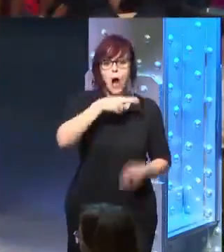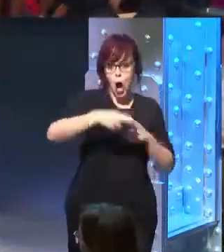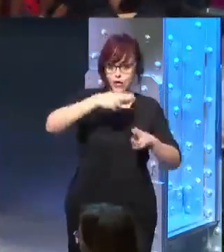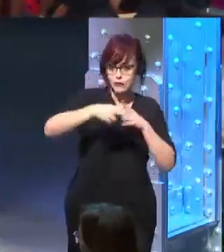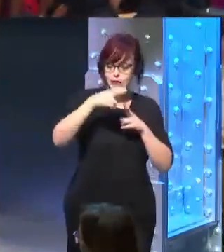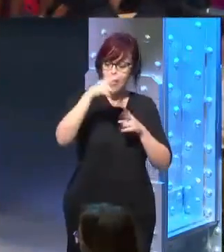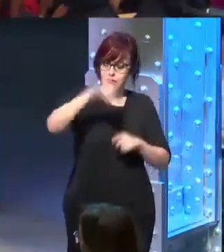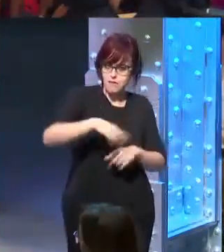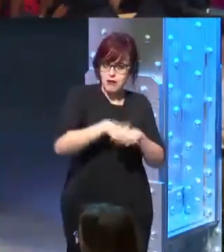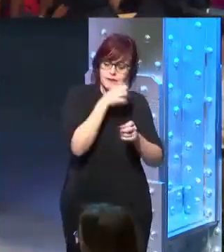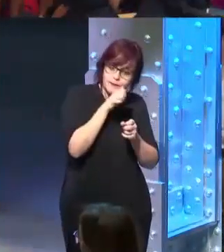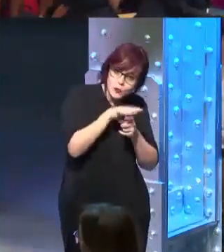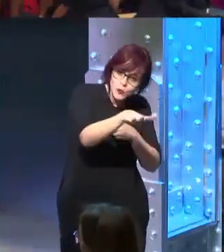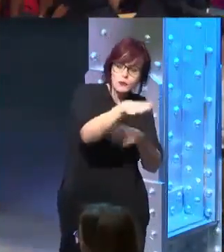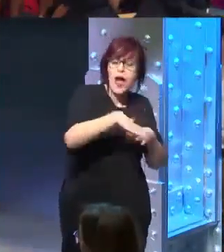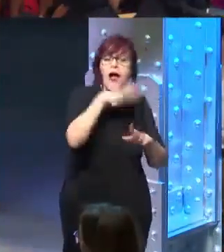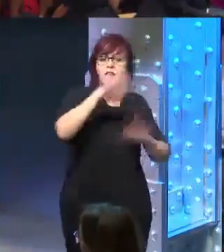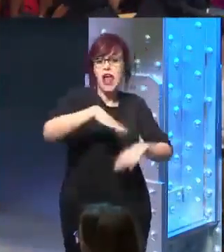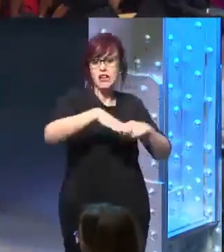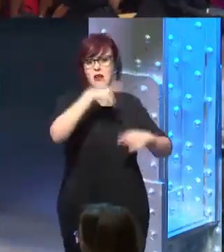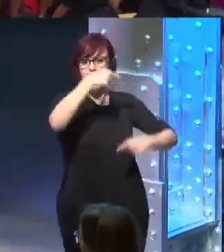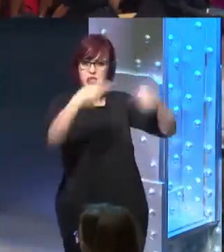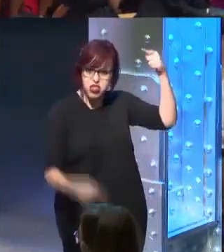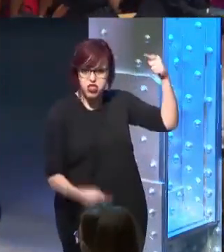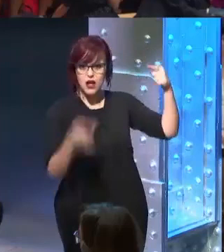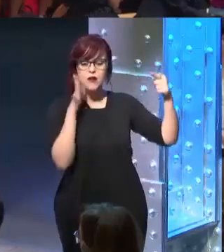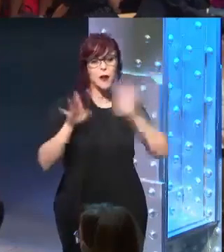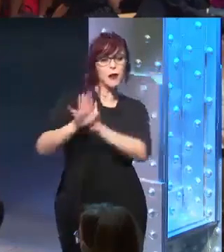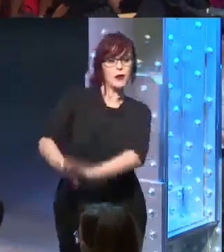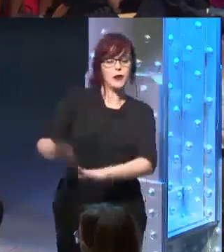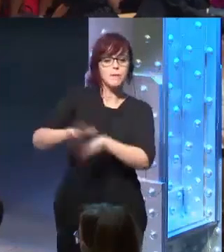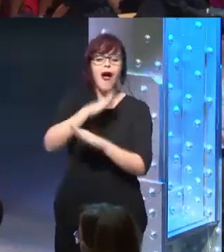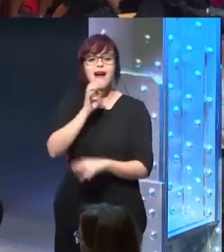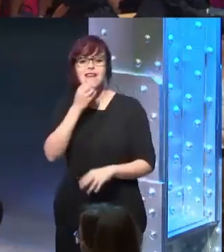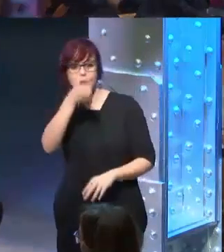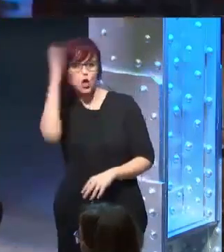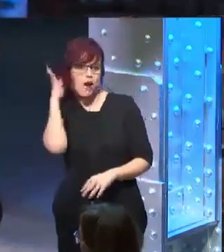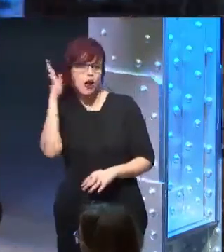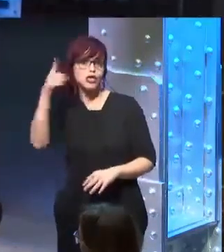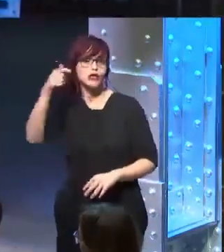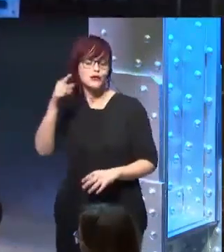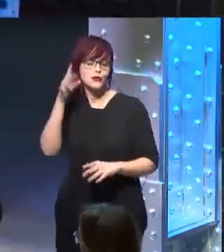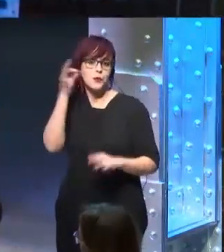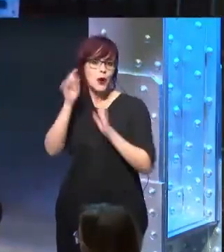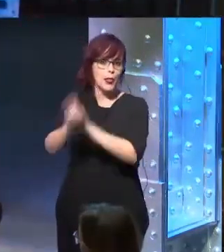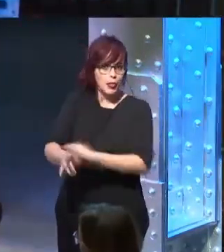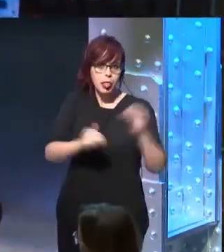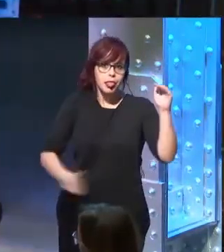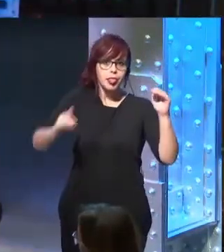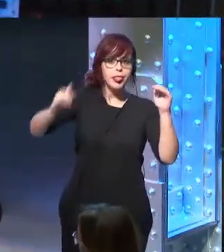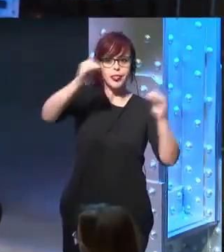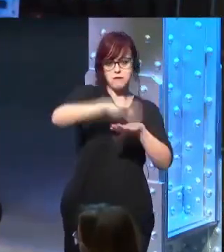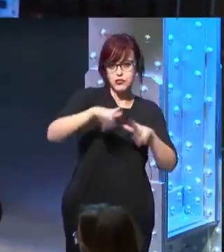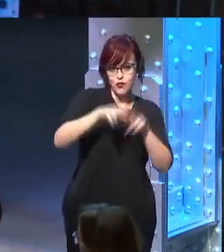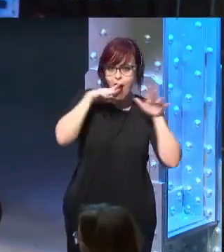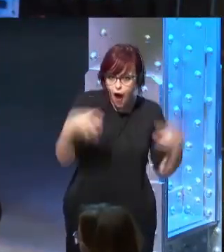esas sesgos sexistas de los romanos y los griegos. Pero sí hemos heredado también cosas de